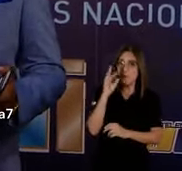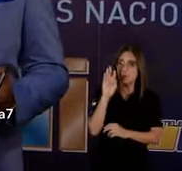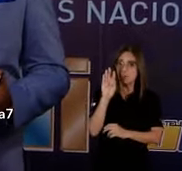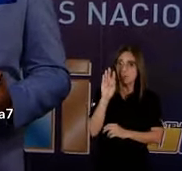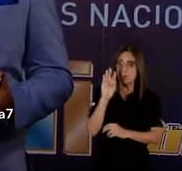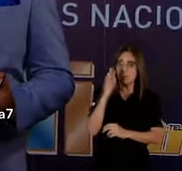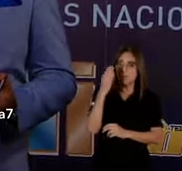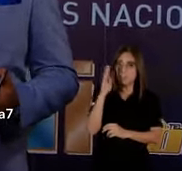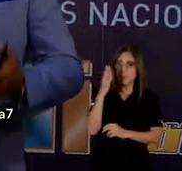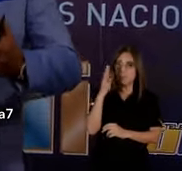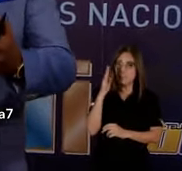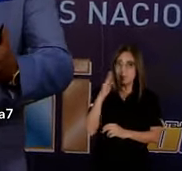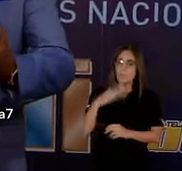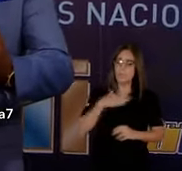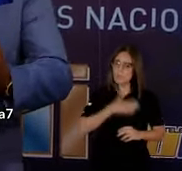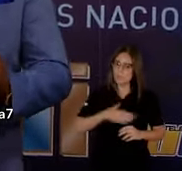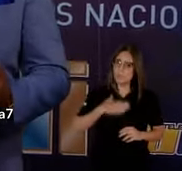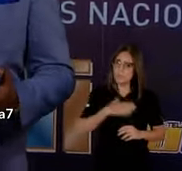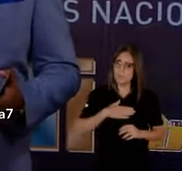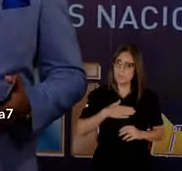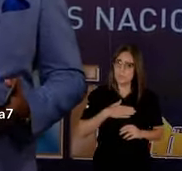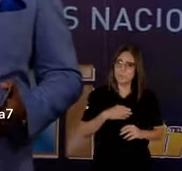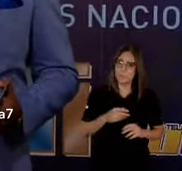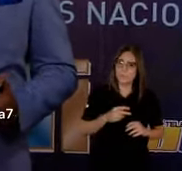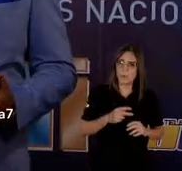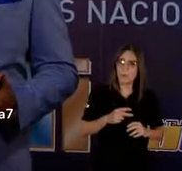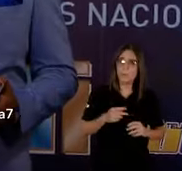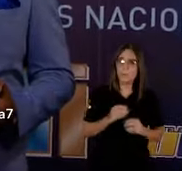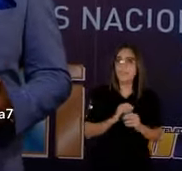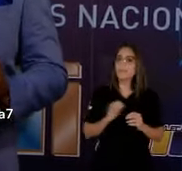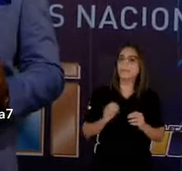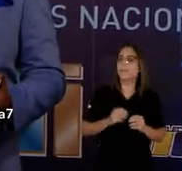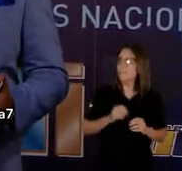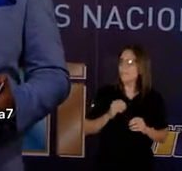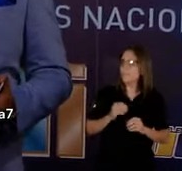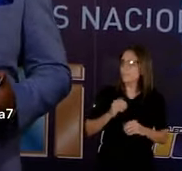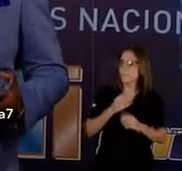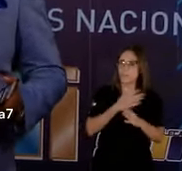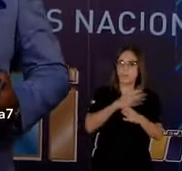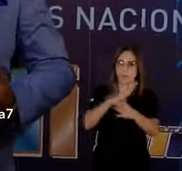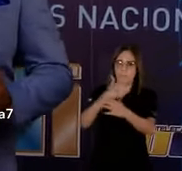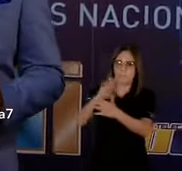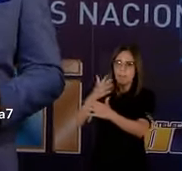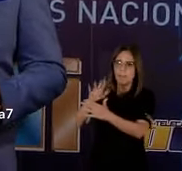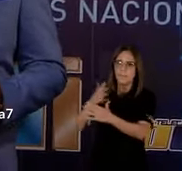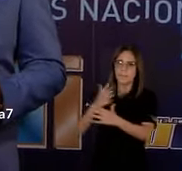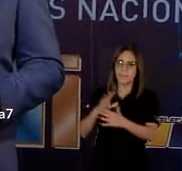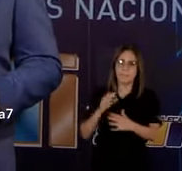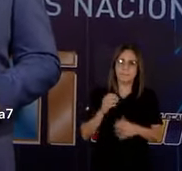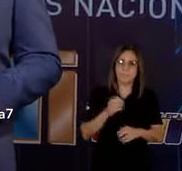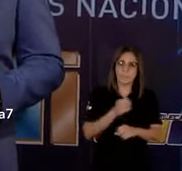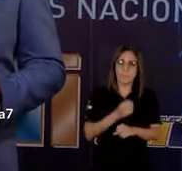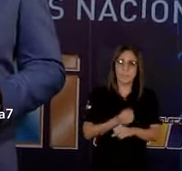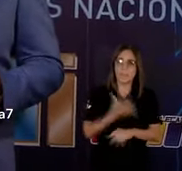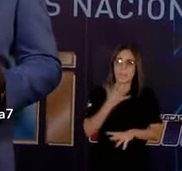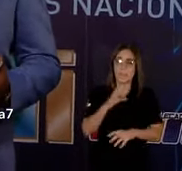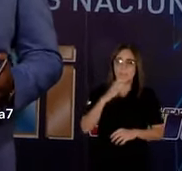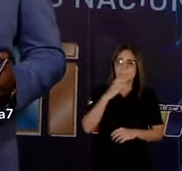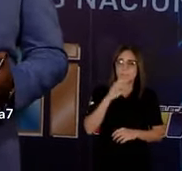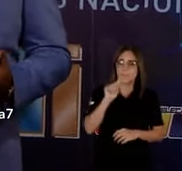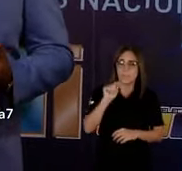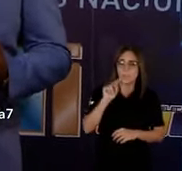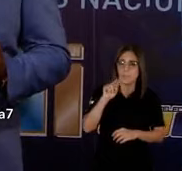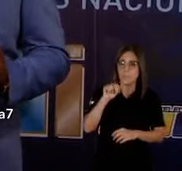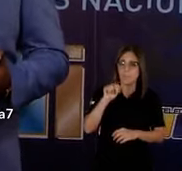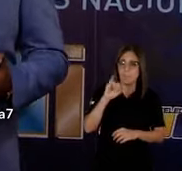comparta esta programación, comparte esta transmisión para que otros sean bendecidos. Si nos estás viendo por CTN Internacional, nos estás